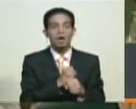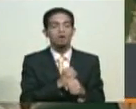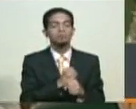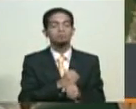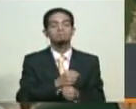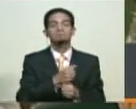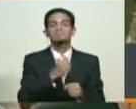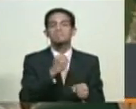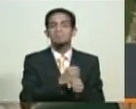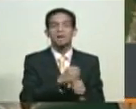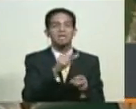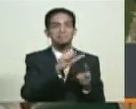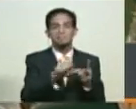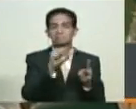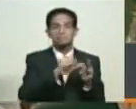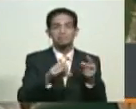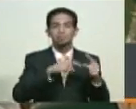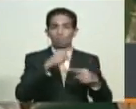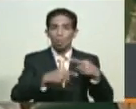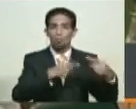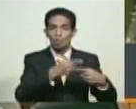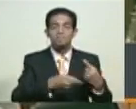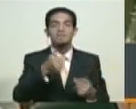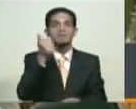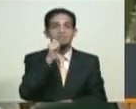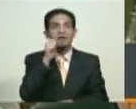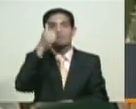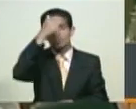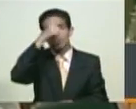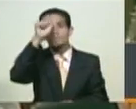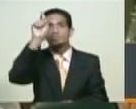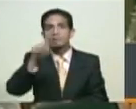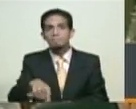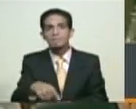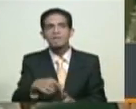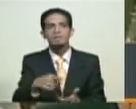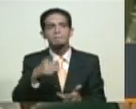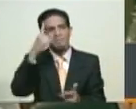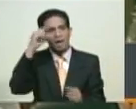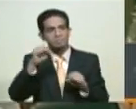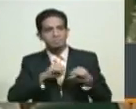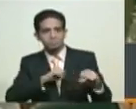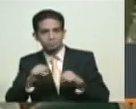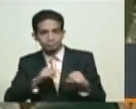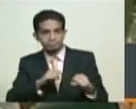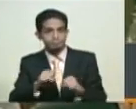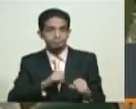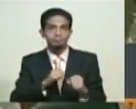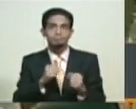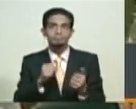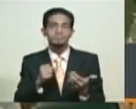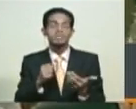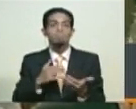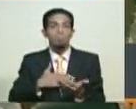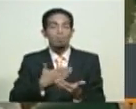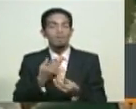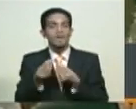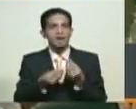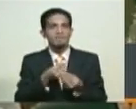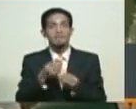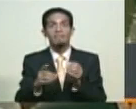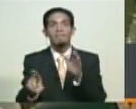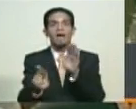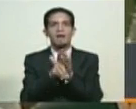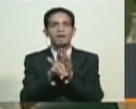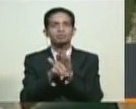sábado, domingo, para cumplir con ese requerimiento del decreto presidencial. Pero la verdad es